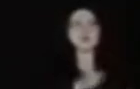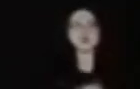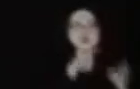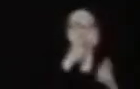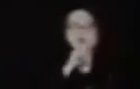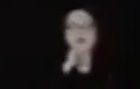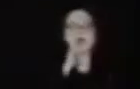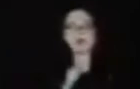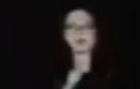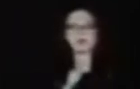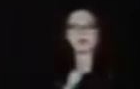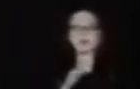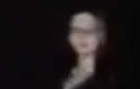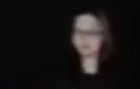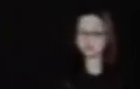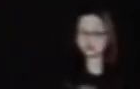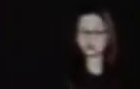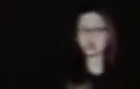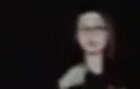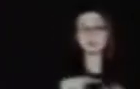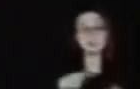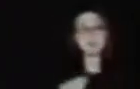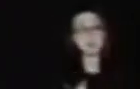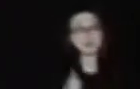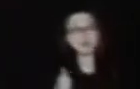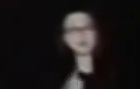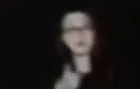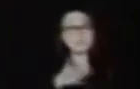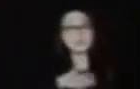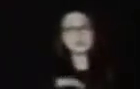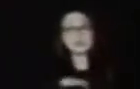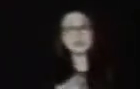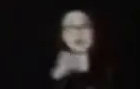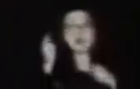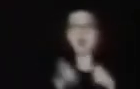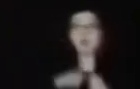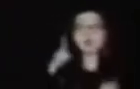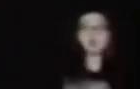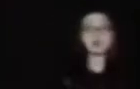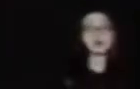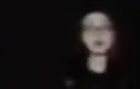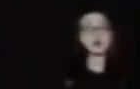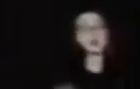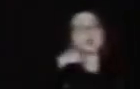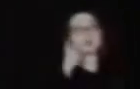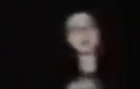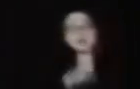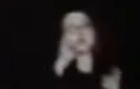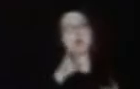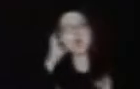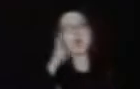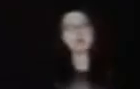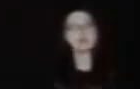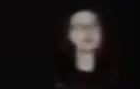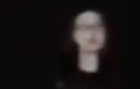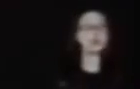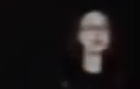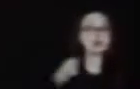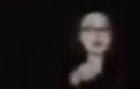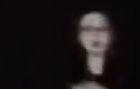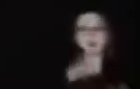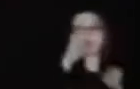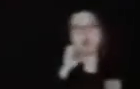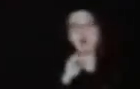a no permitir que nadie se aproveche de su cargo o posición para sustraer bienes del erario o